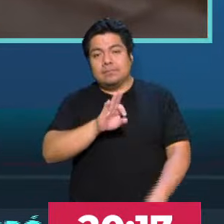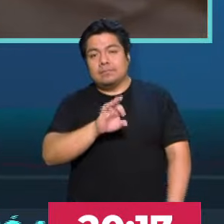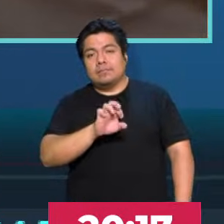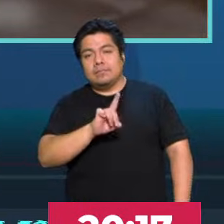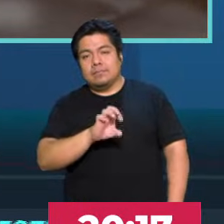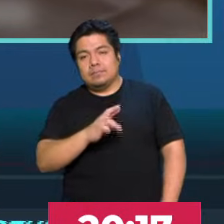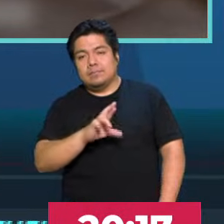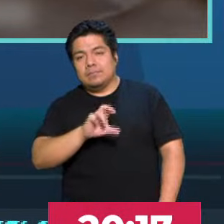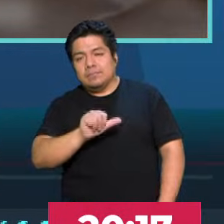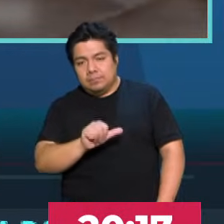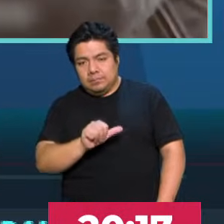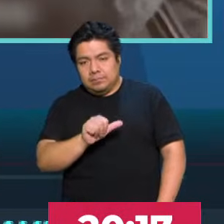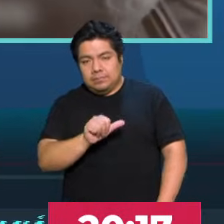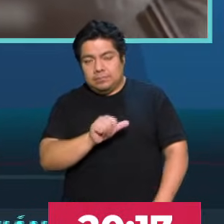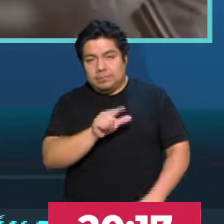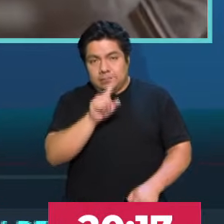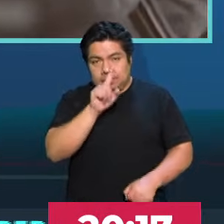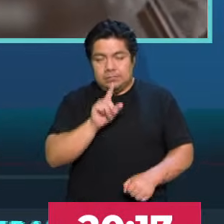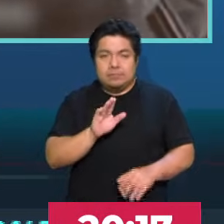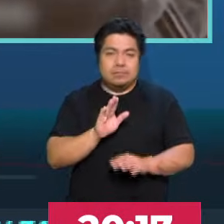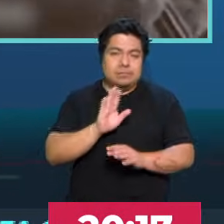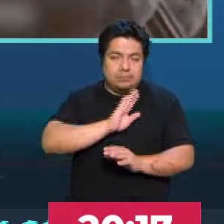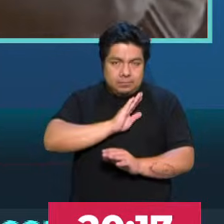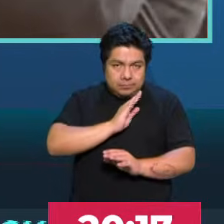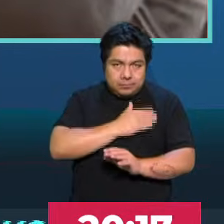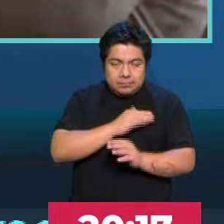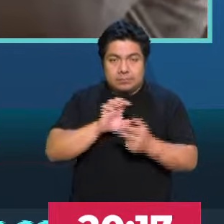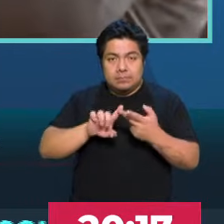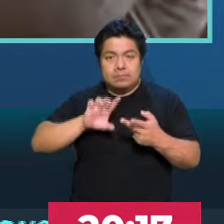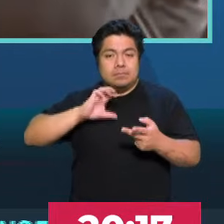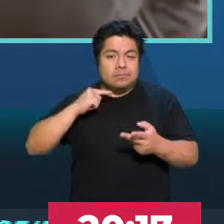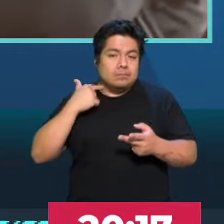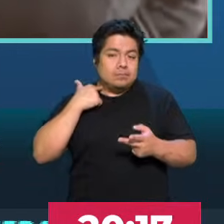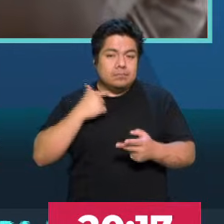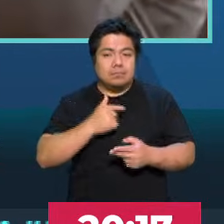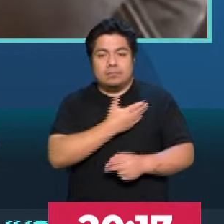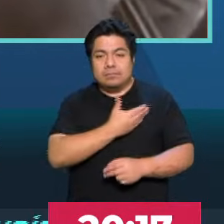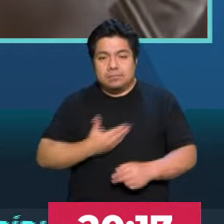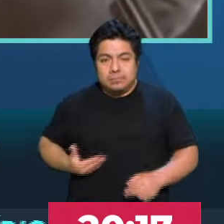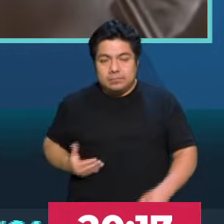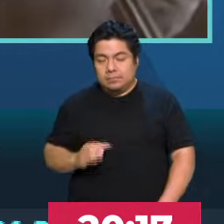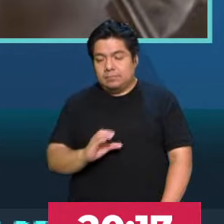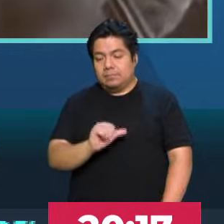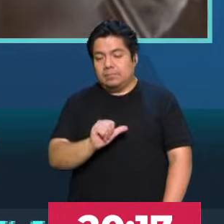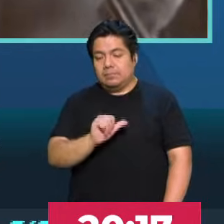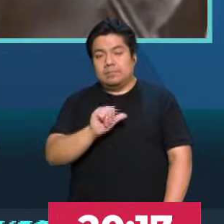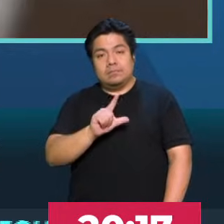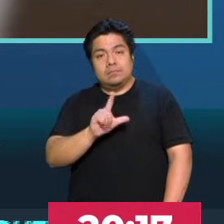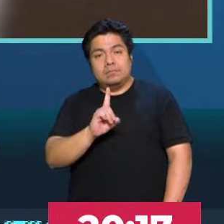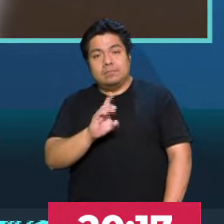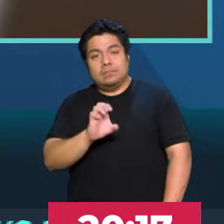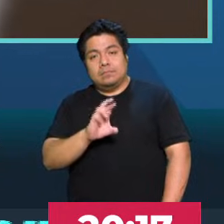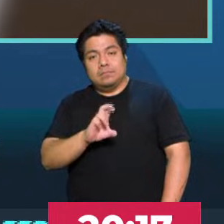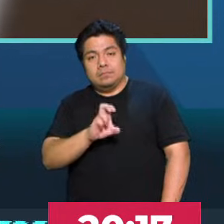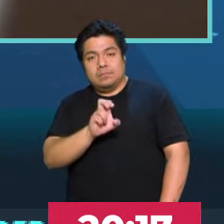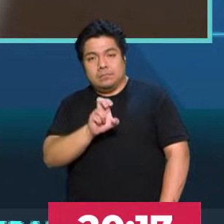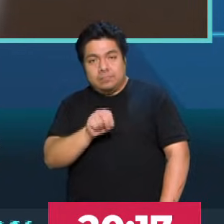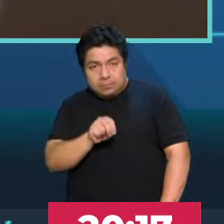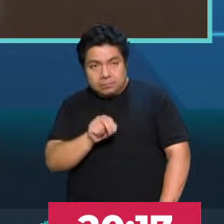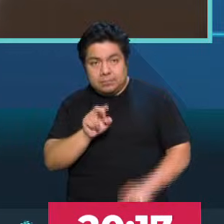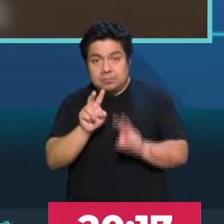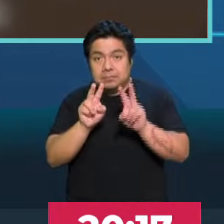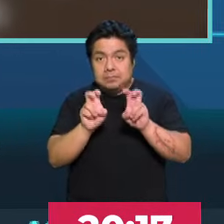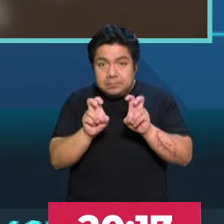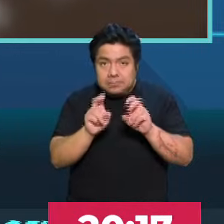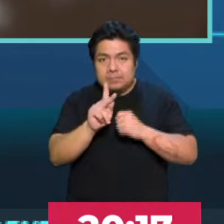después de ser cónsul en Barcelona, y el expresidente Felipe Calderón, que definieron que dentro de su estrategia